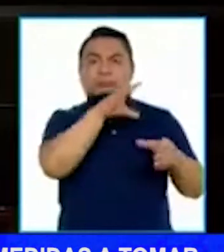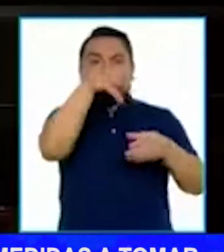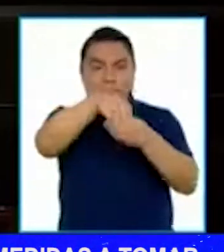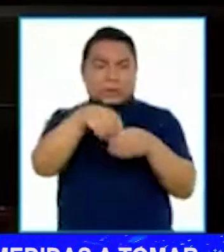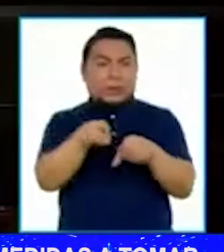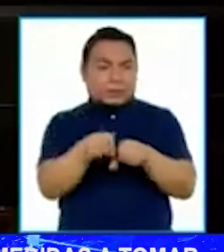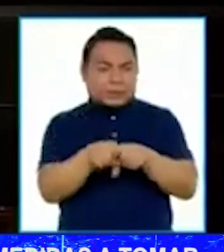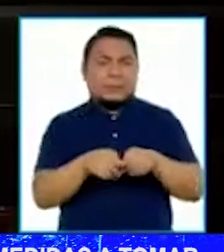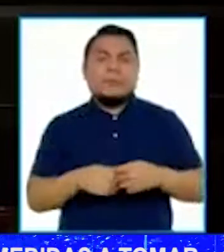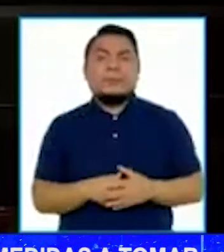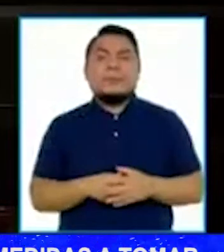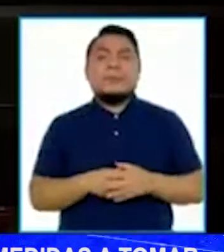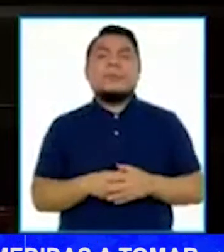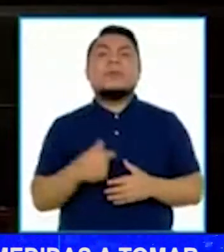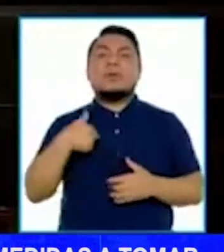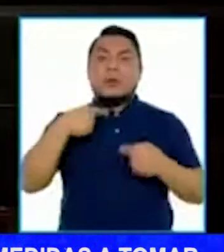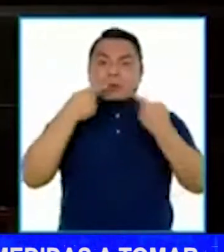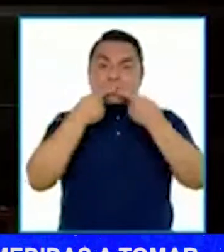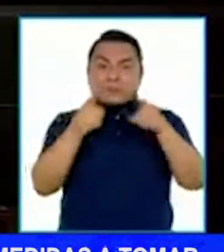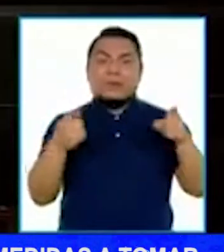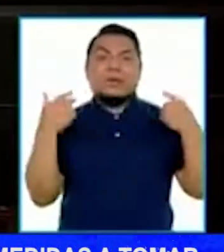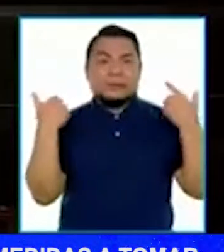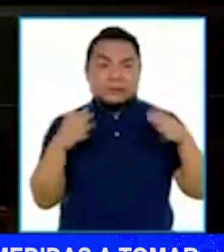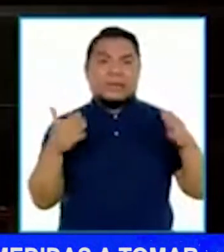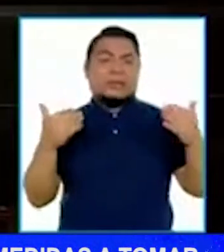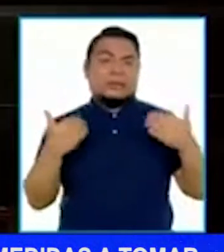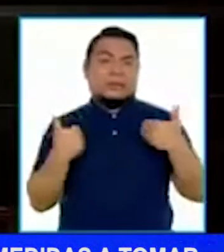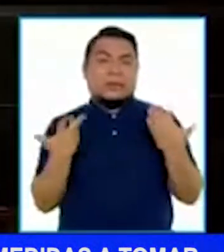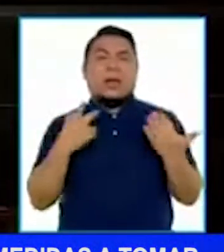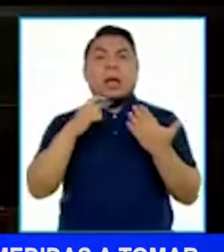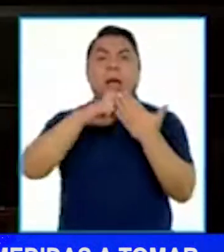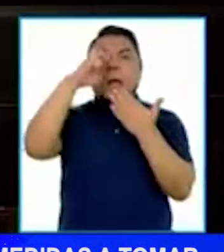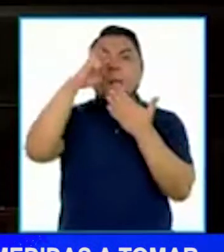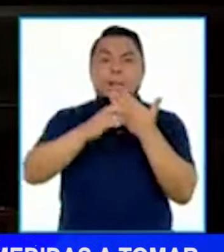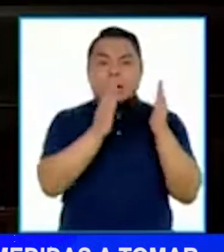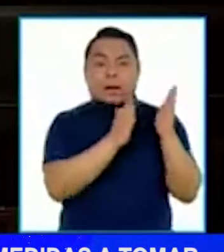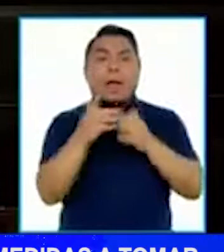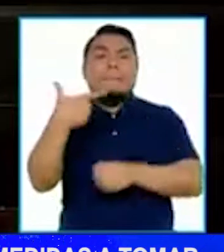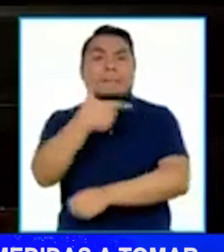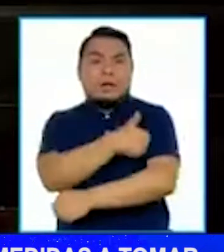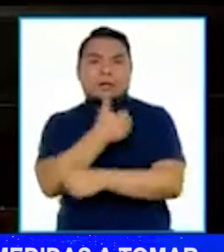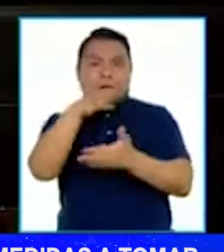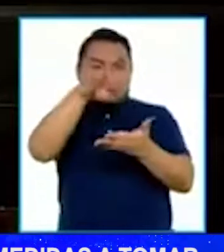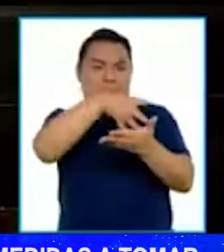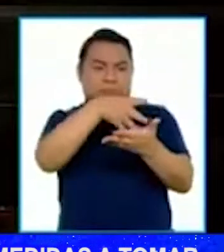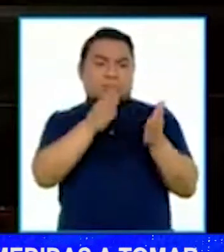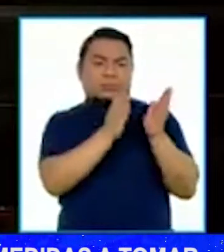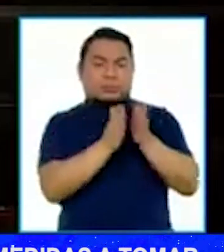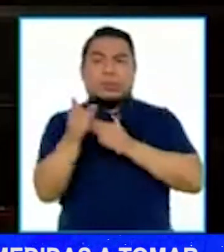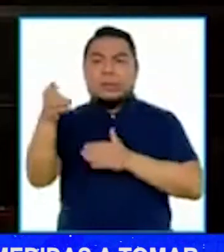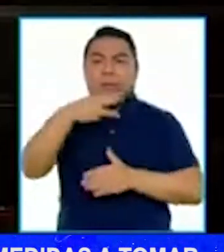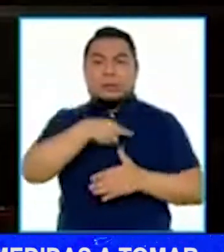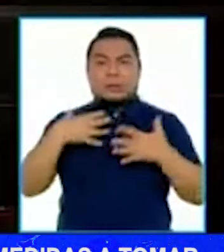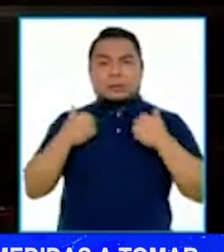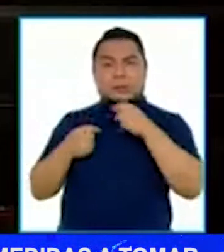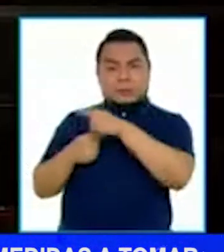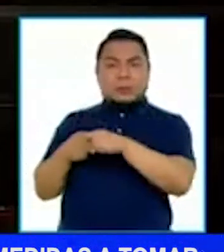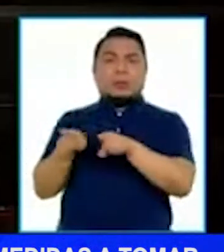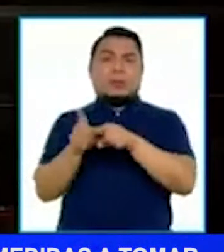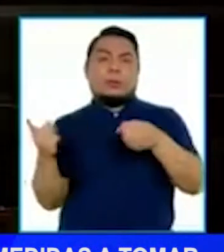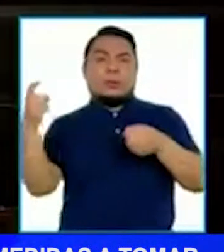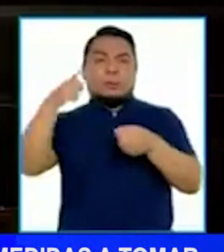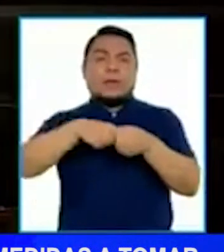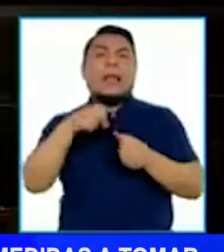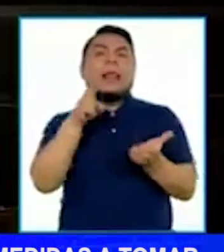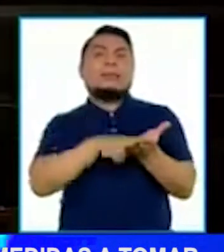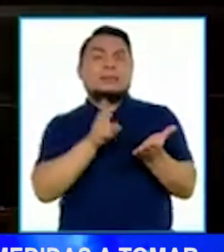de la República. Debo informar que ya contamos con un plan operativo de vacunación a cargo de MINSA con